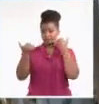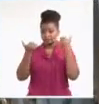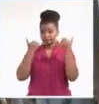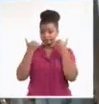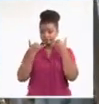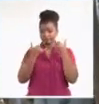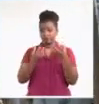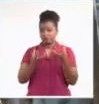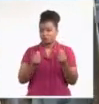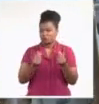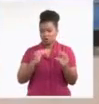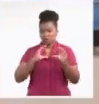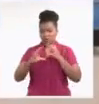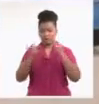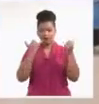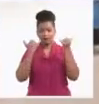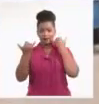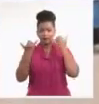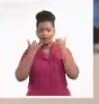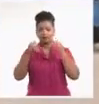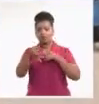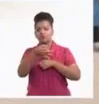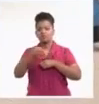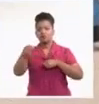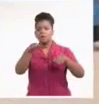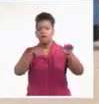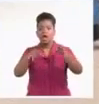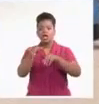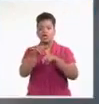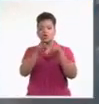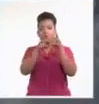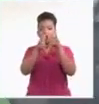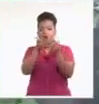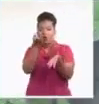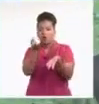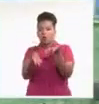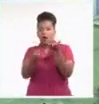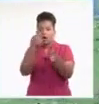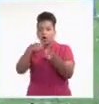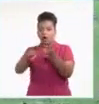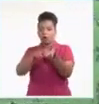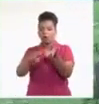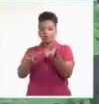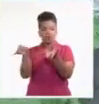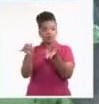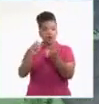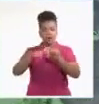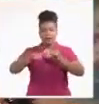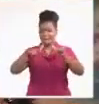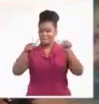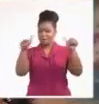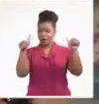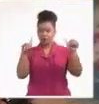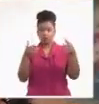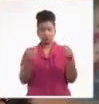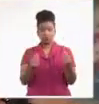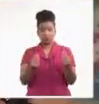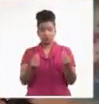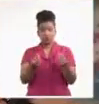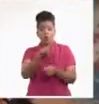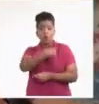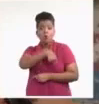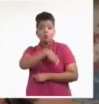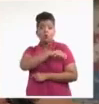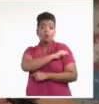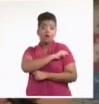de redes en comunicaciones que tiene Playa es comparable con cualquier provincia de Cuba. Solo un pueblo,